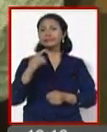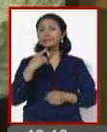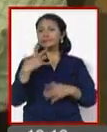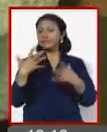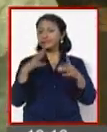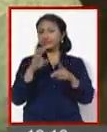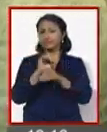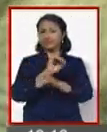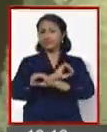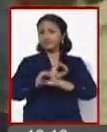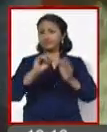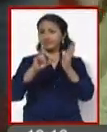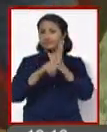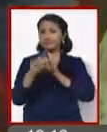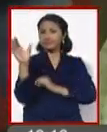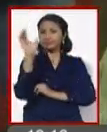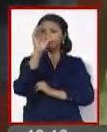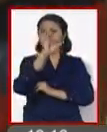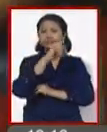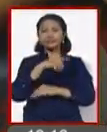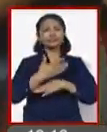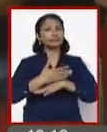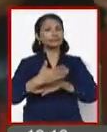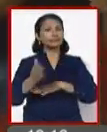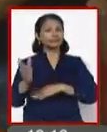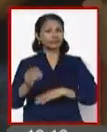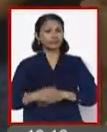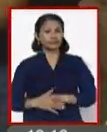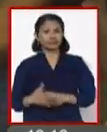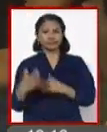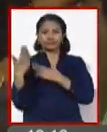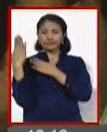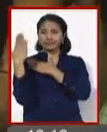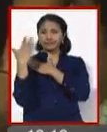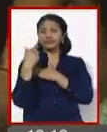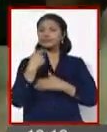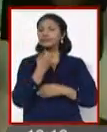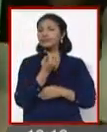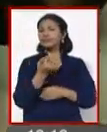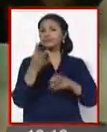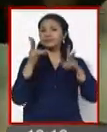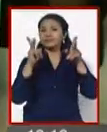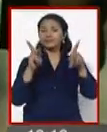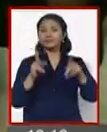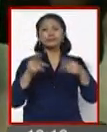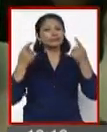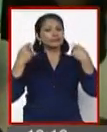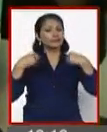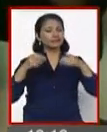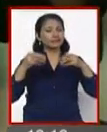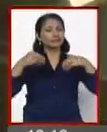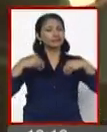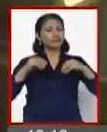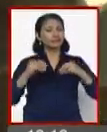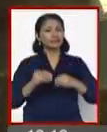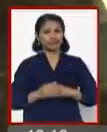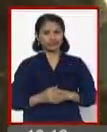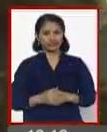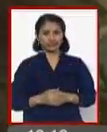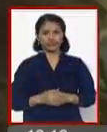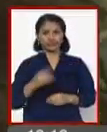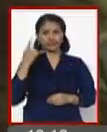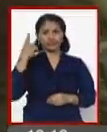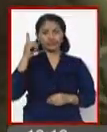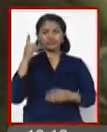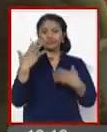se logró detener a nadie después de un operativo llevado hacia adelante en un cine en Santa Cruz, donde varias personas intentaban vender aplicaciones